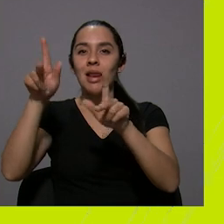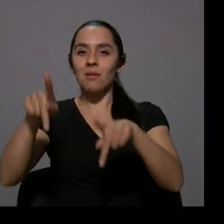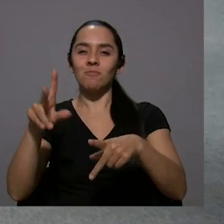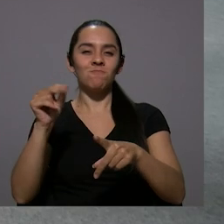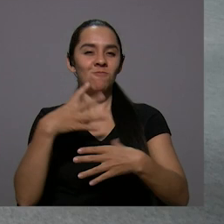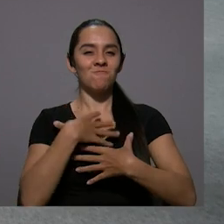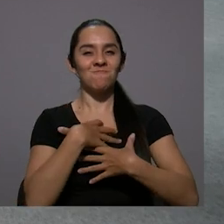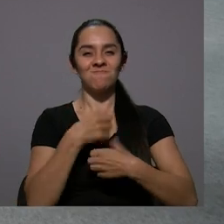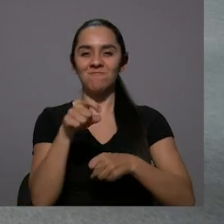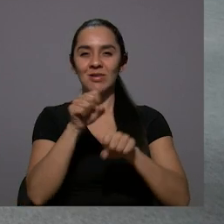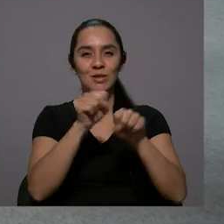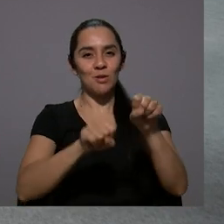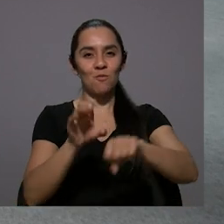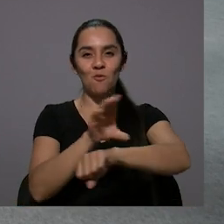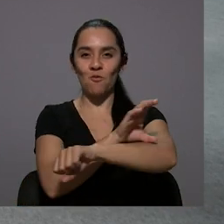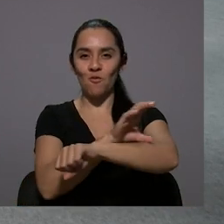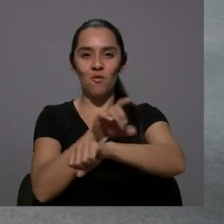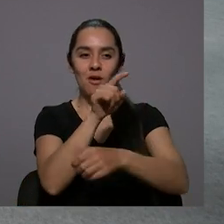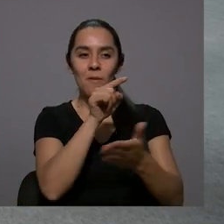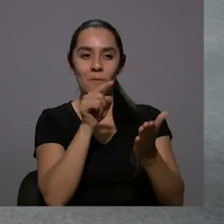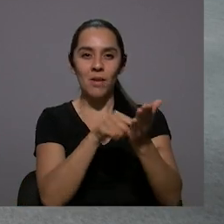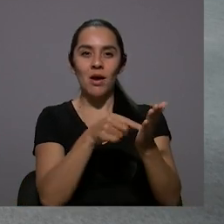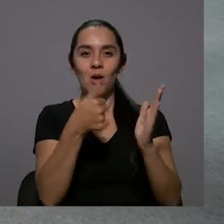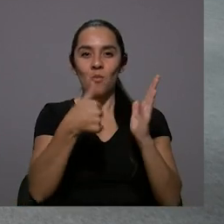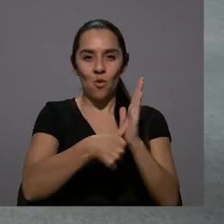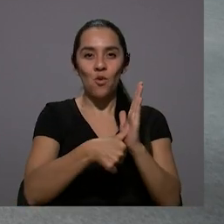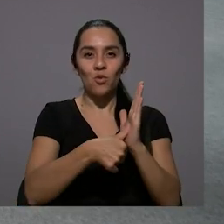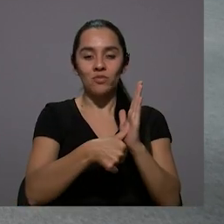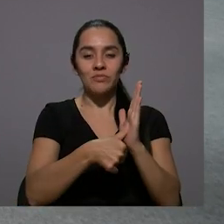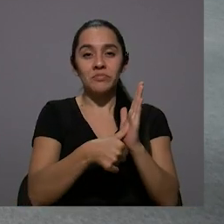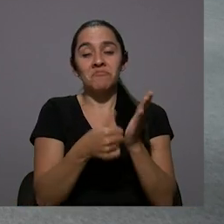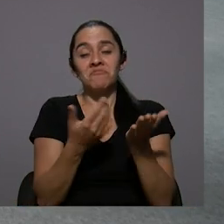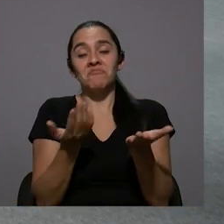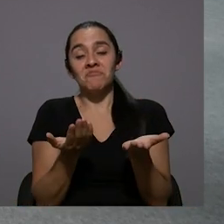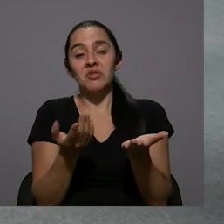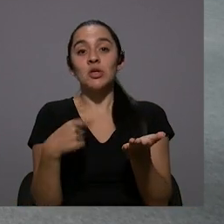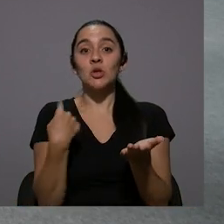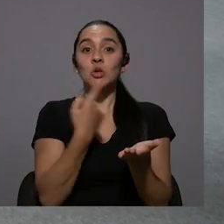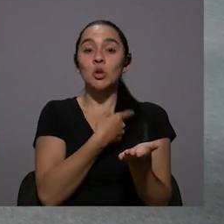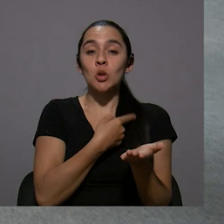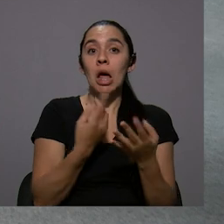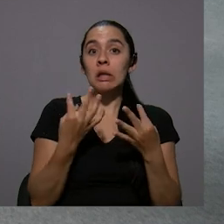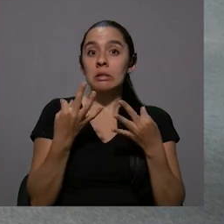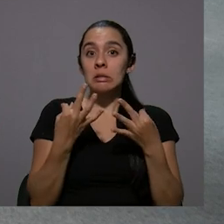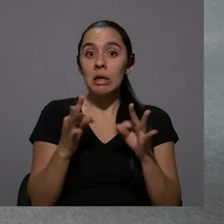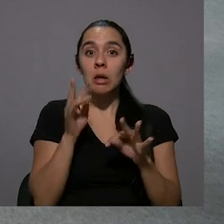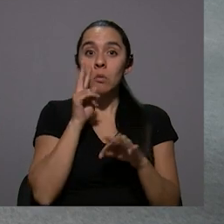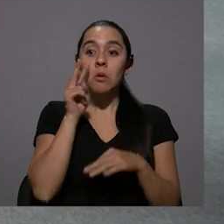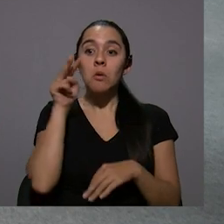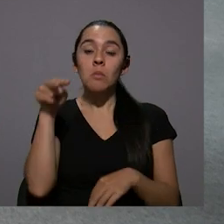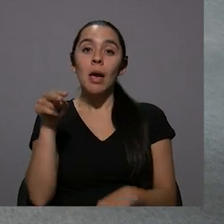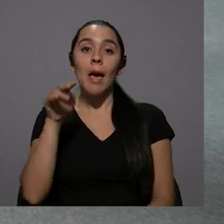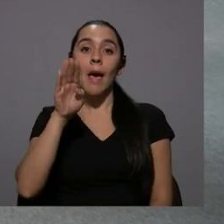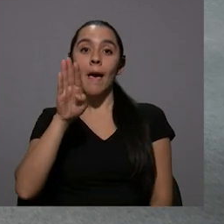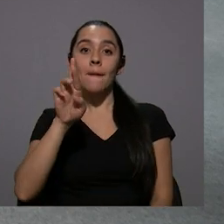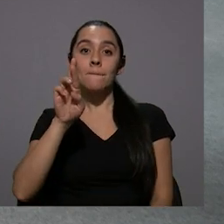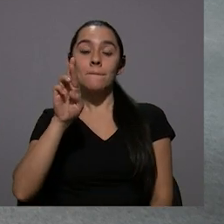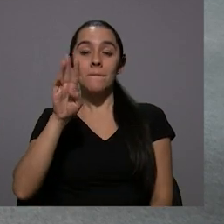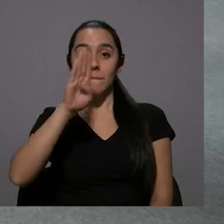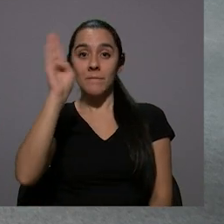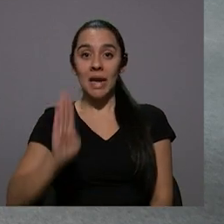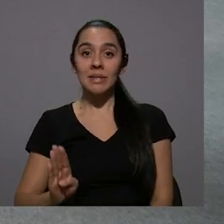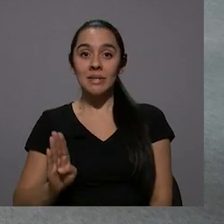desconfianza que generaba entonces si bien en algún momento estuvimos volviendo los ojos hacia Brasil el sistema que tiene